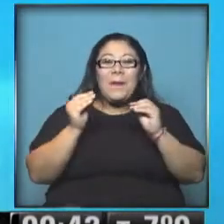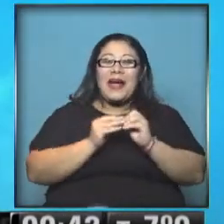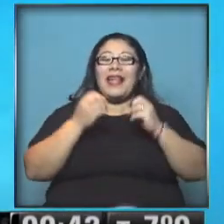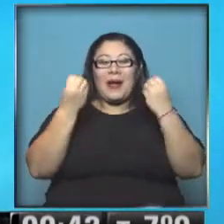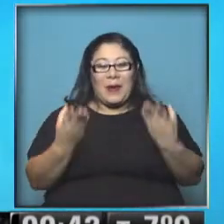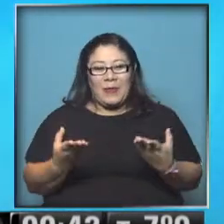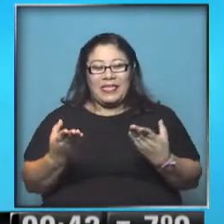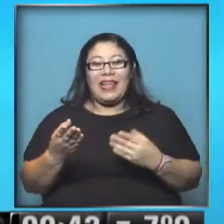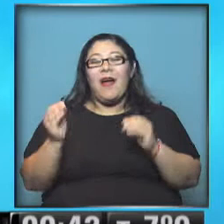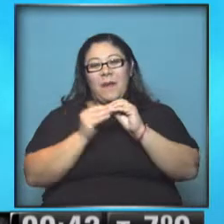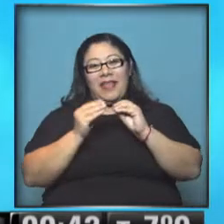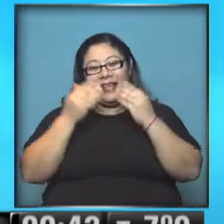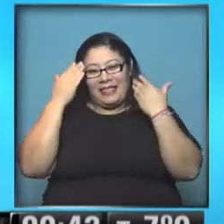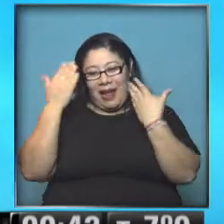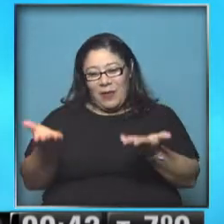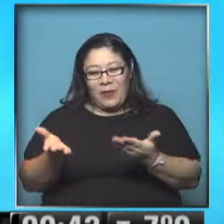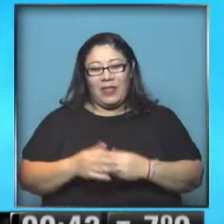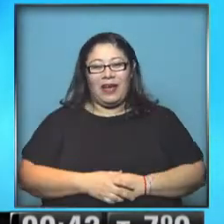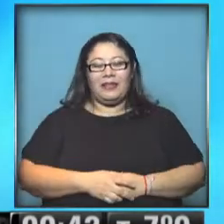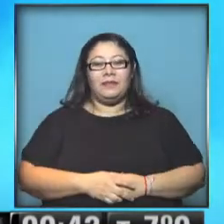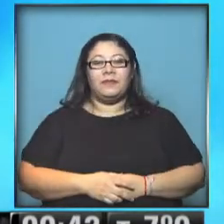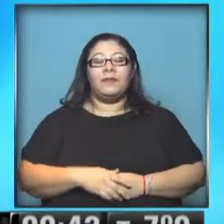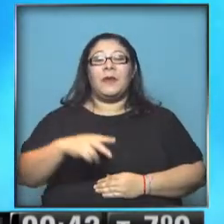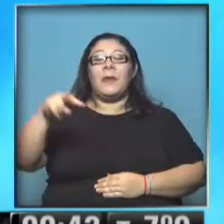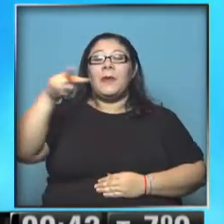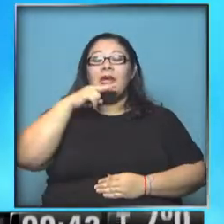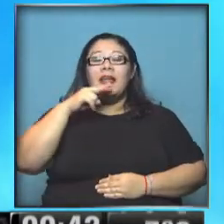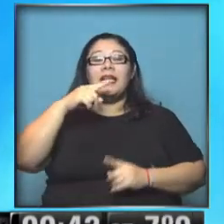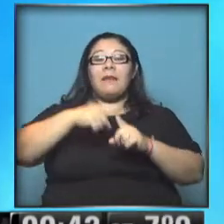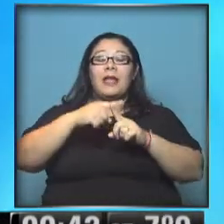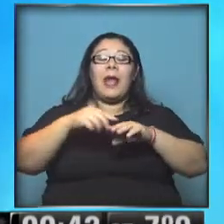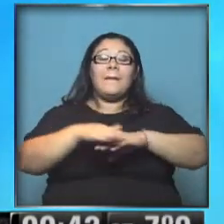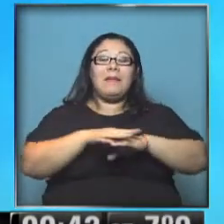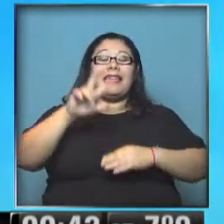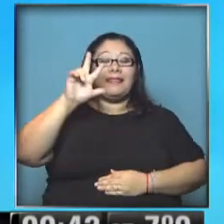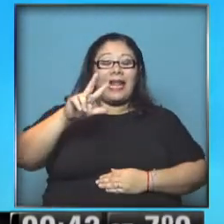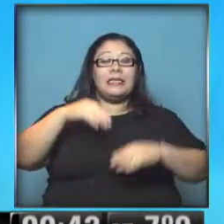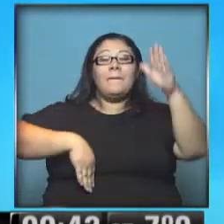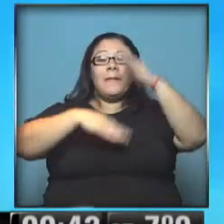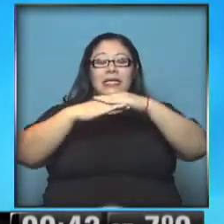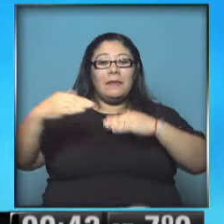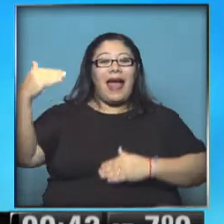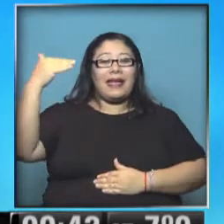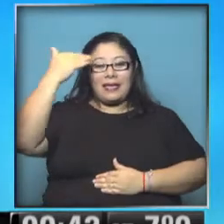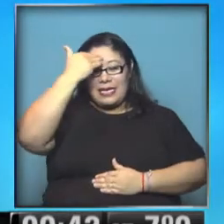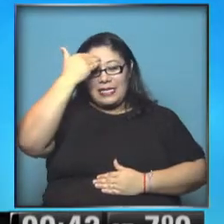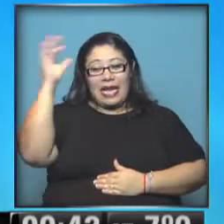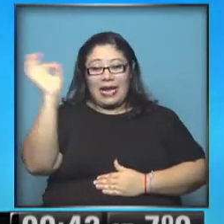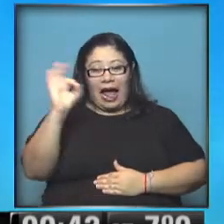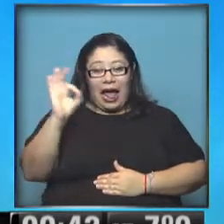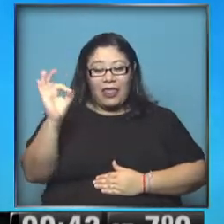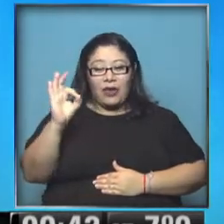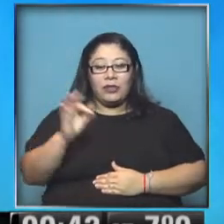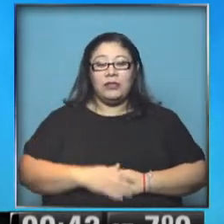estás? 3 la mínima, 13 la máxima, reitero. El viernes, 3 la mínima de nuevo, 15 la máxima, levemente más templado el comienzo de